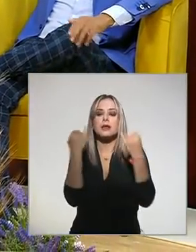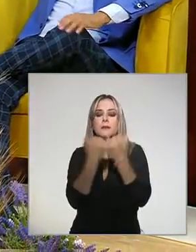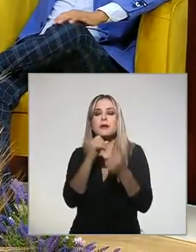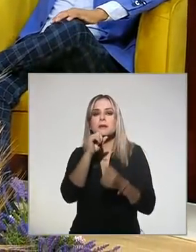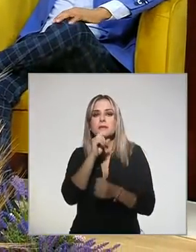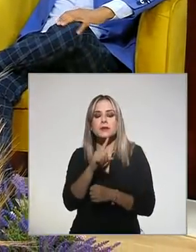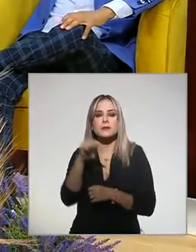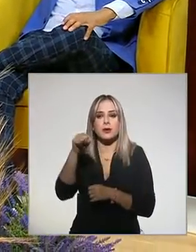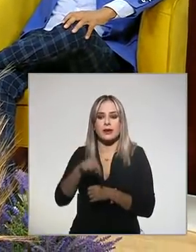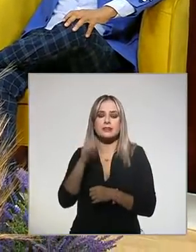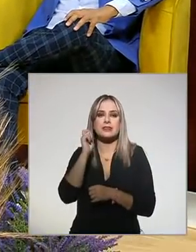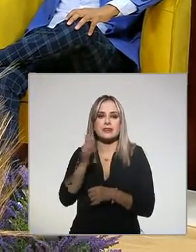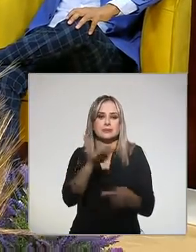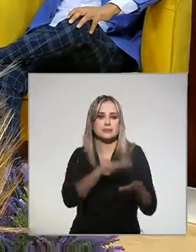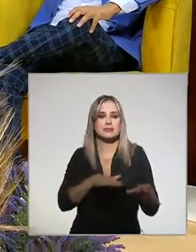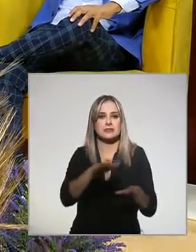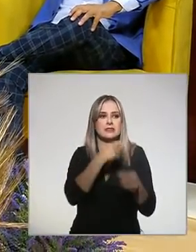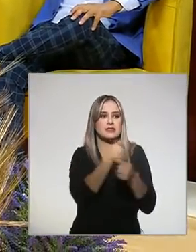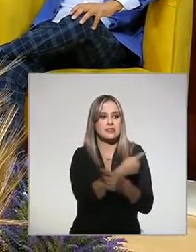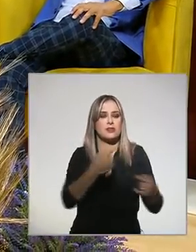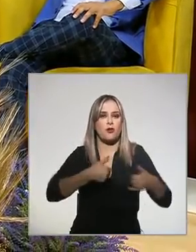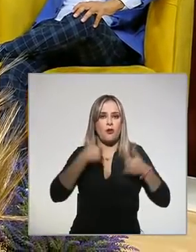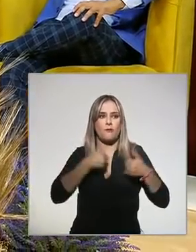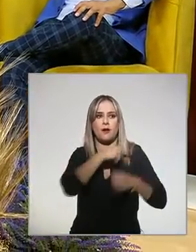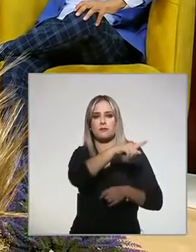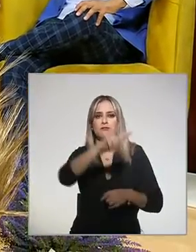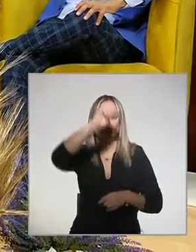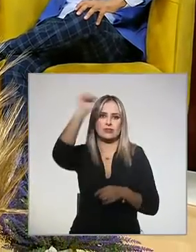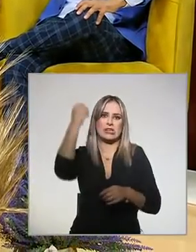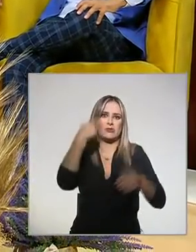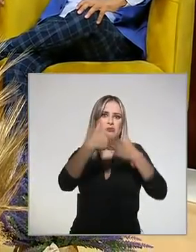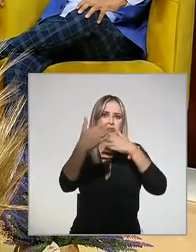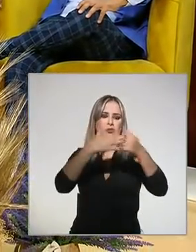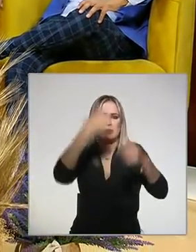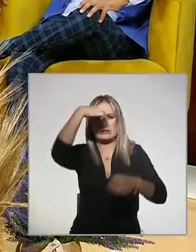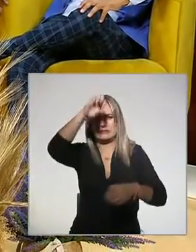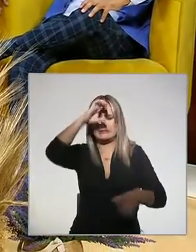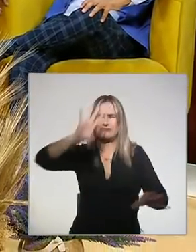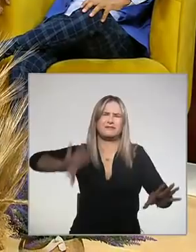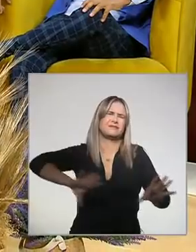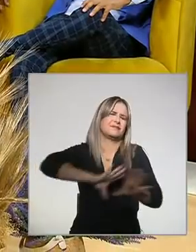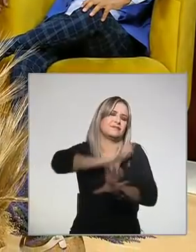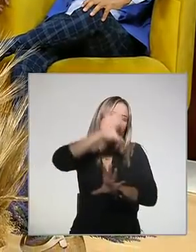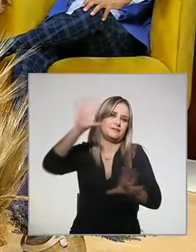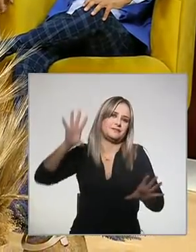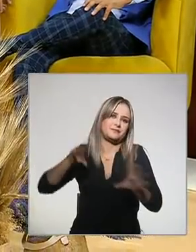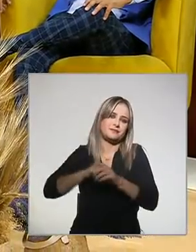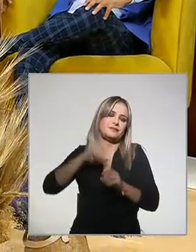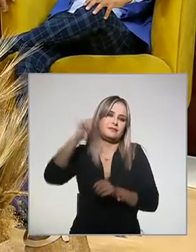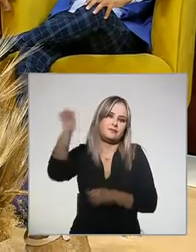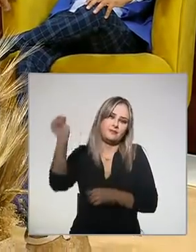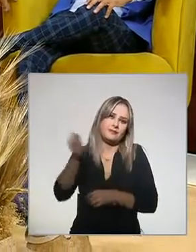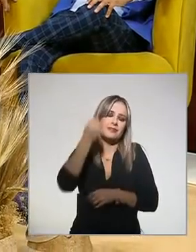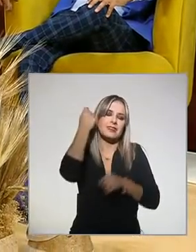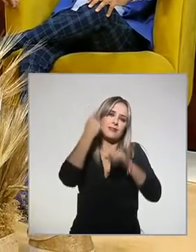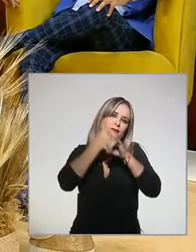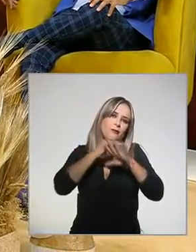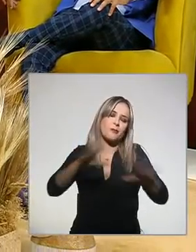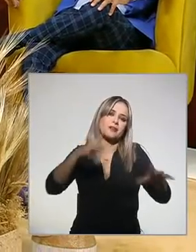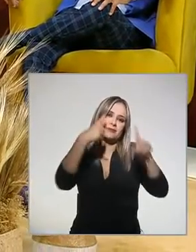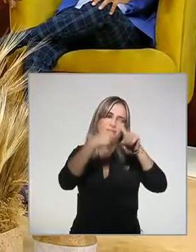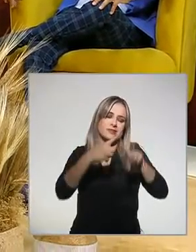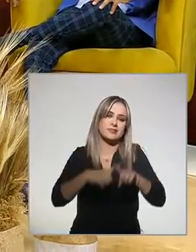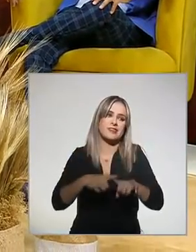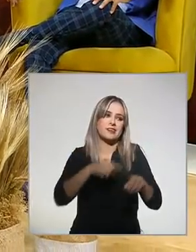esta es una generación totalmente digital. Están creciendo en una era en la que todo es con base en las tecnologías, en la nueva información que está